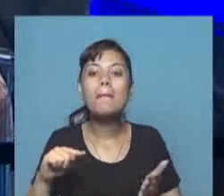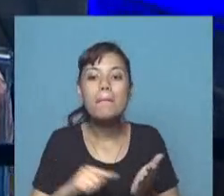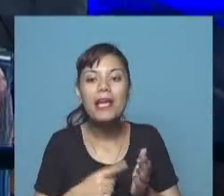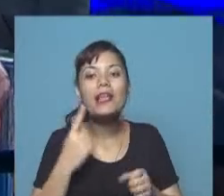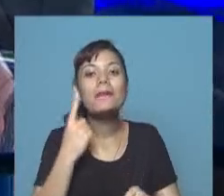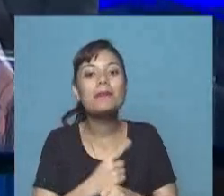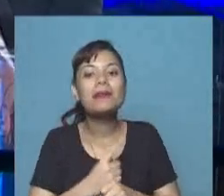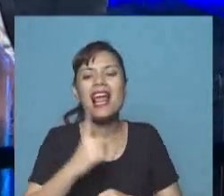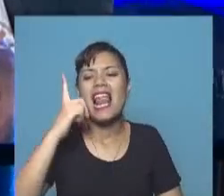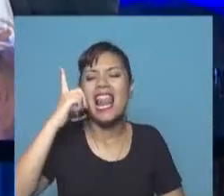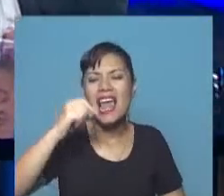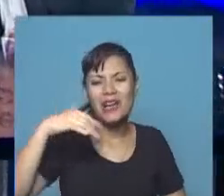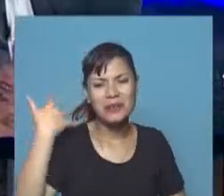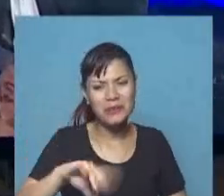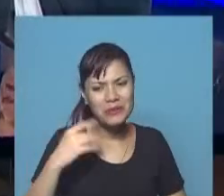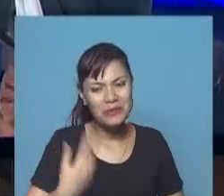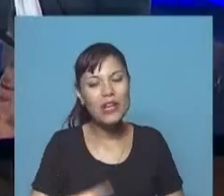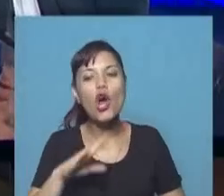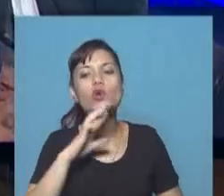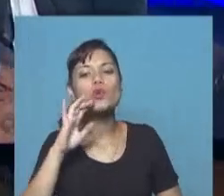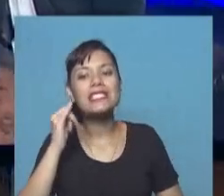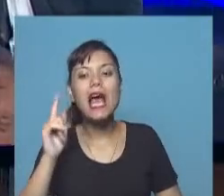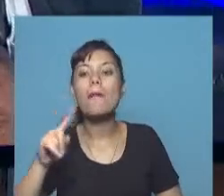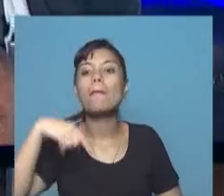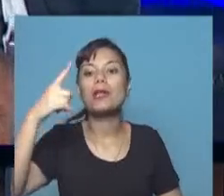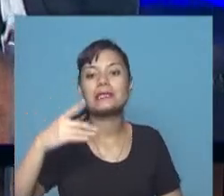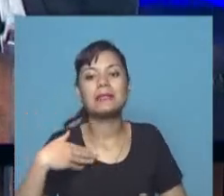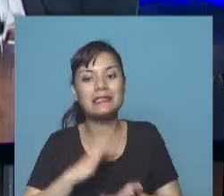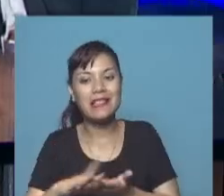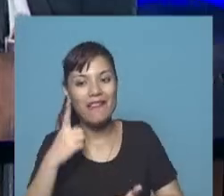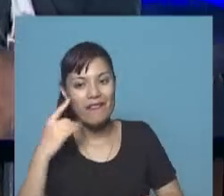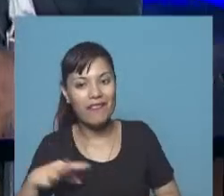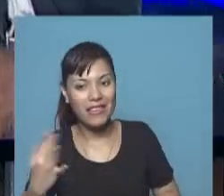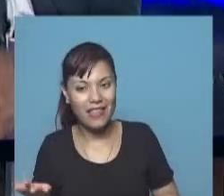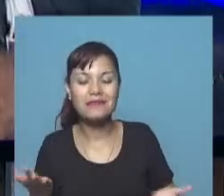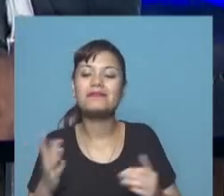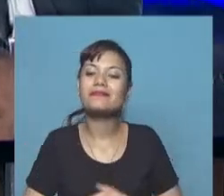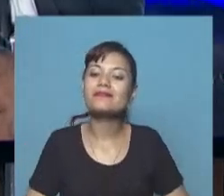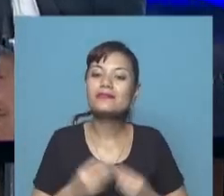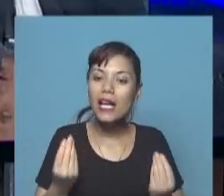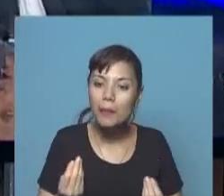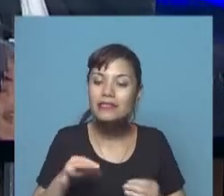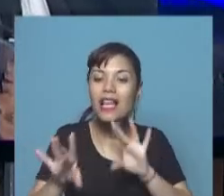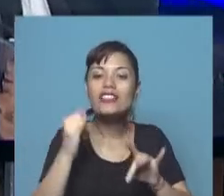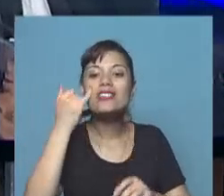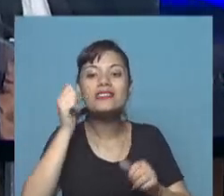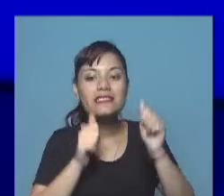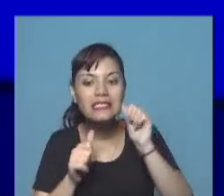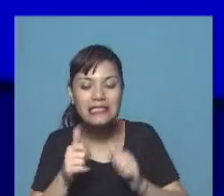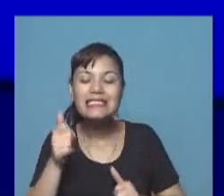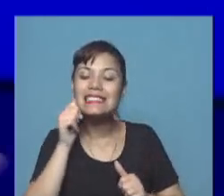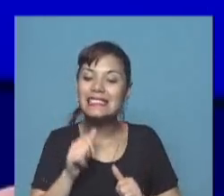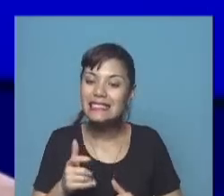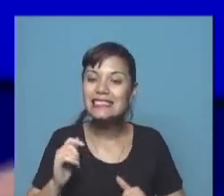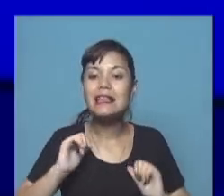pasar... Es muy lejos, todavía queda lejísimo Rusia. Nuestra próxima reencarnación. Pero ¿qué pasa con las eliminatorias y sobre todo con los lesionados, Gaby? Bueno, con los